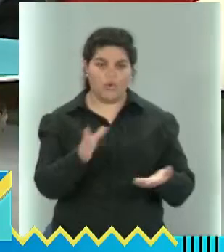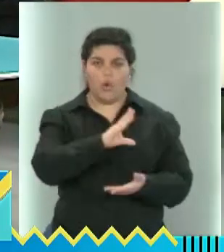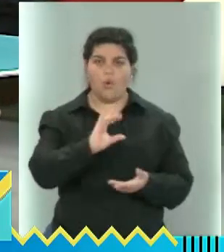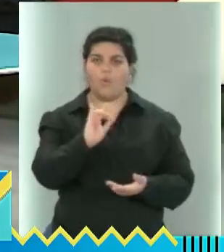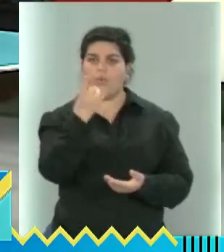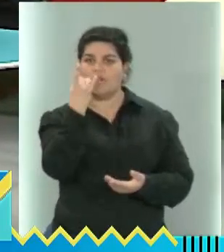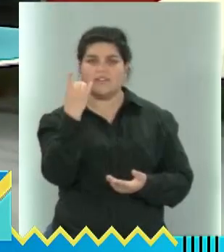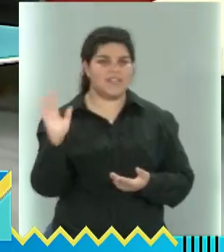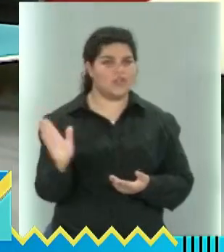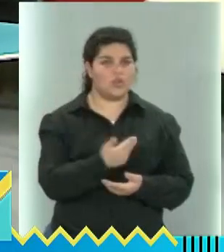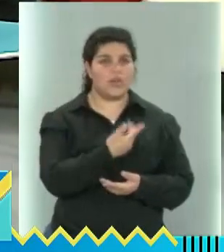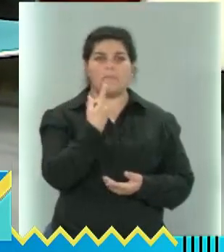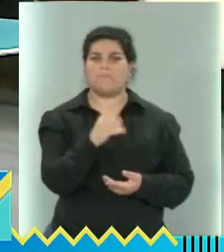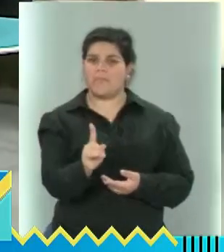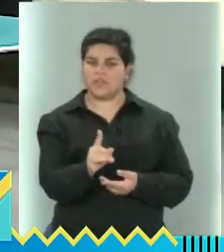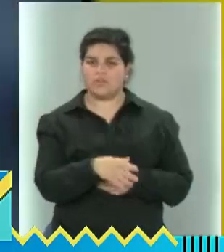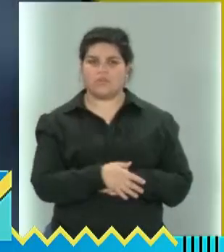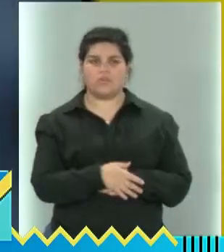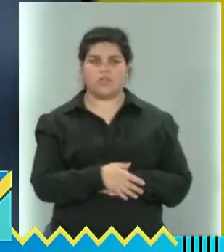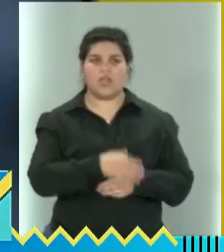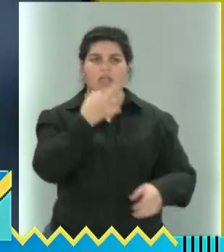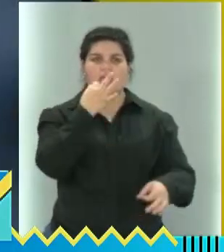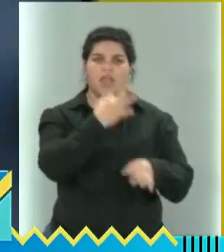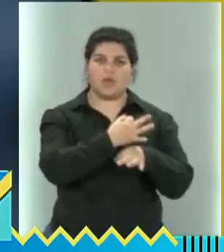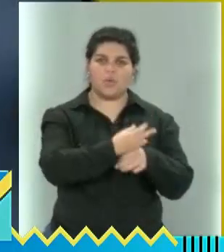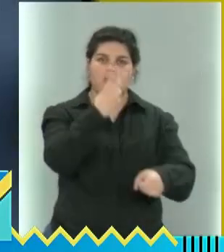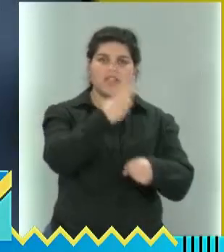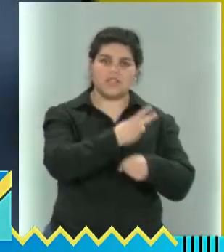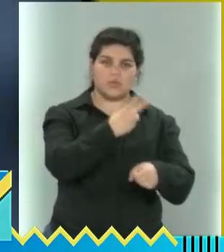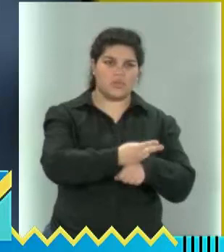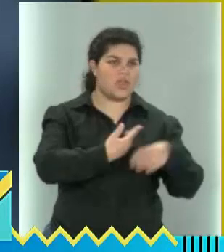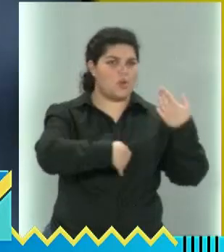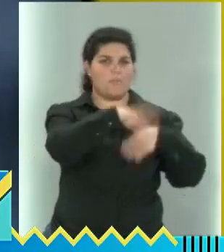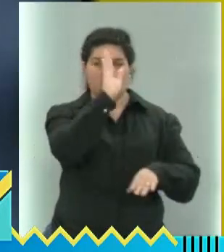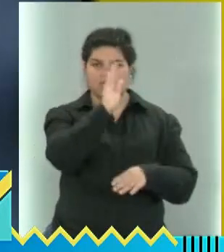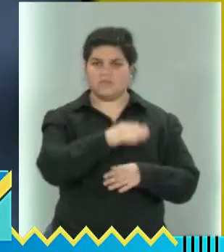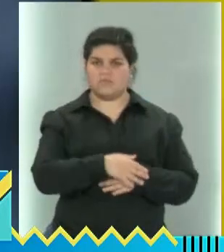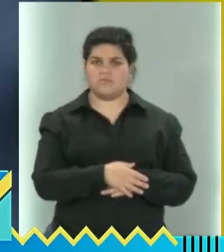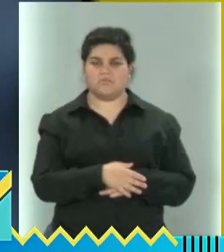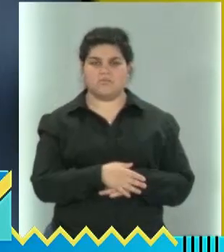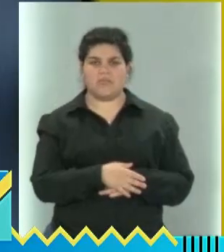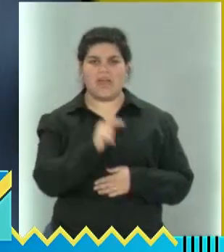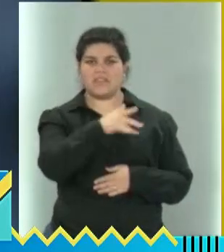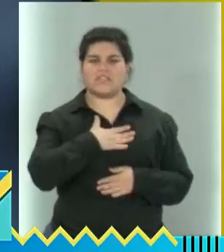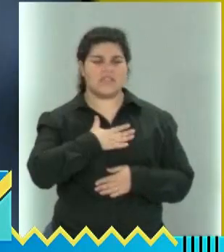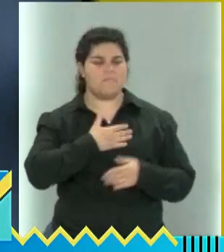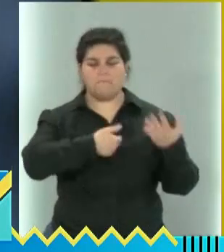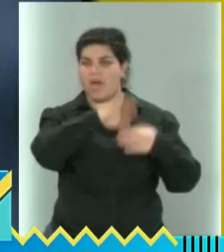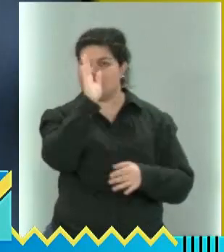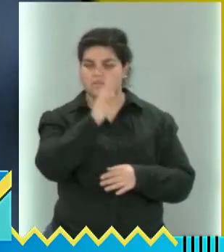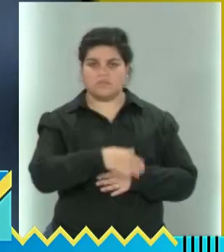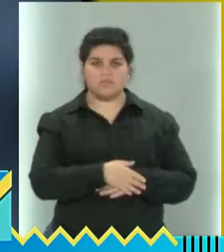se ha sentido mucho en los que son los colegios secundarios de la universidad. Ellos creo que han tenido el mayor golpe